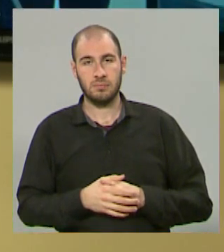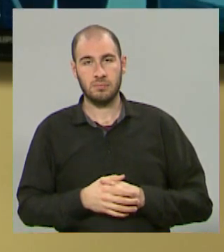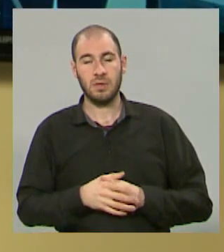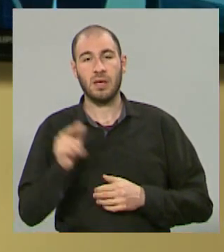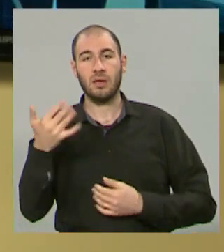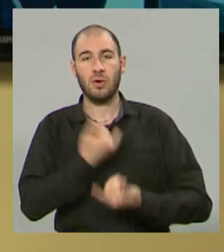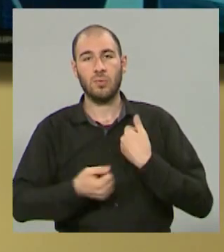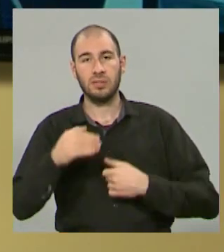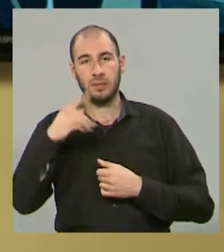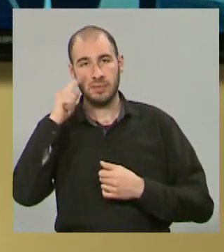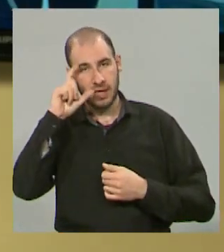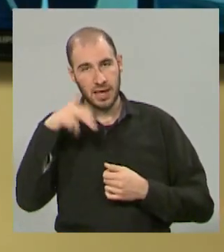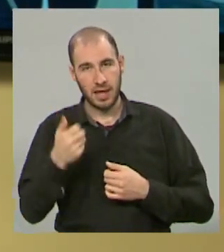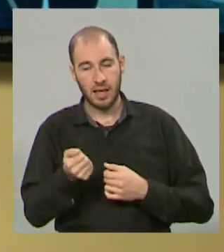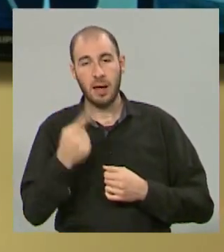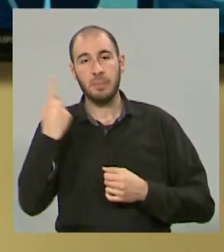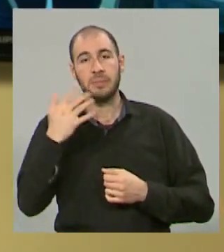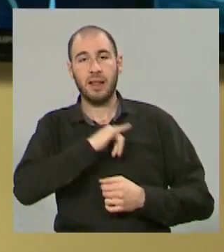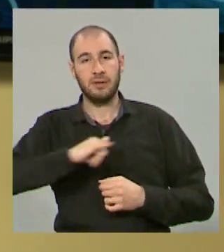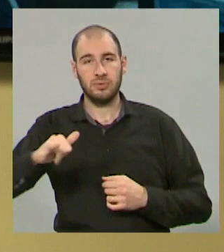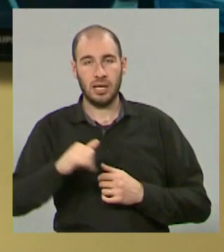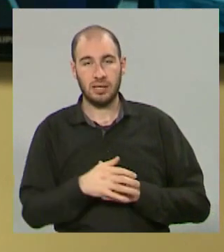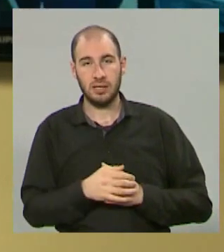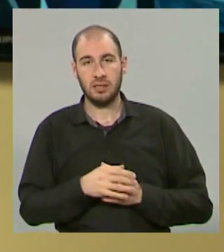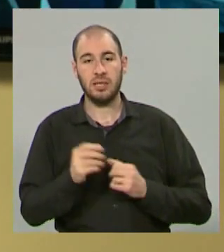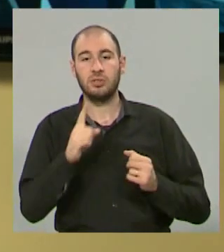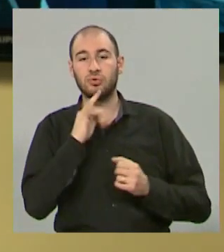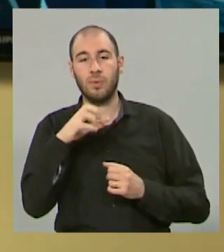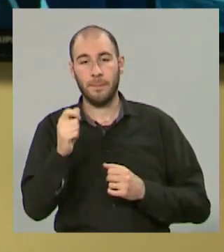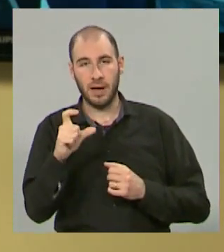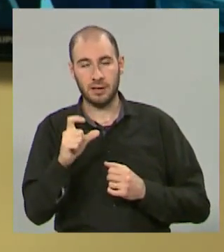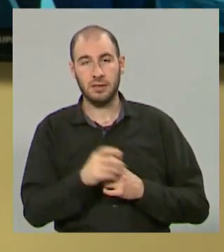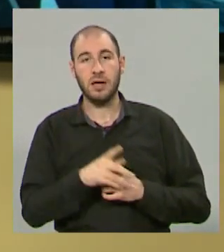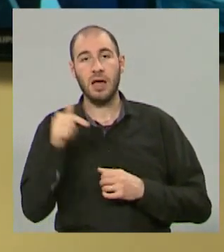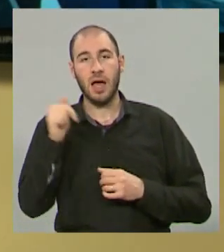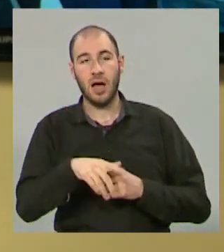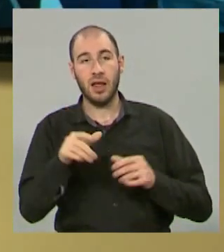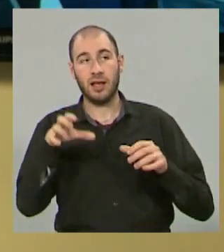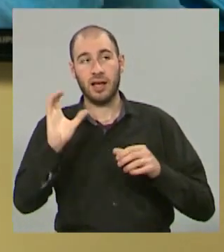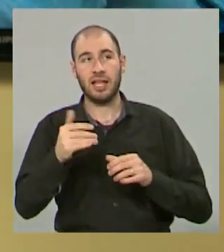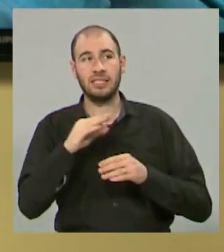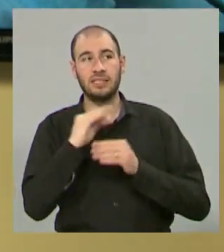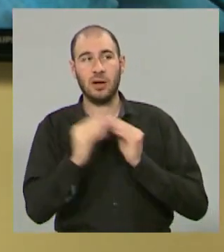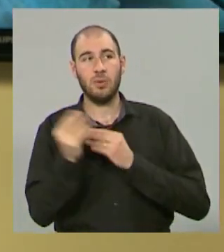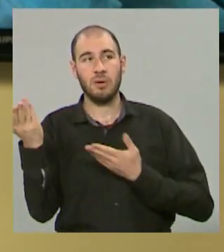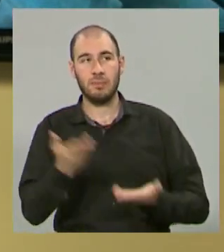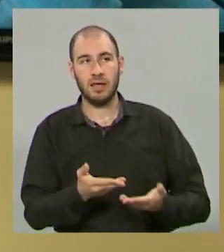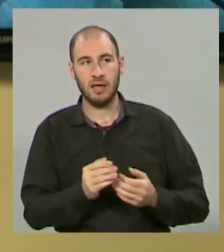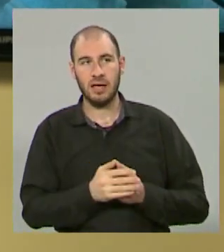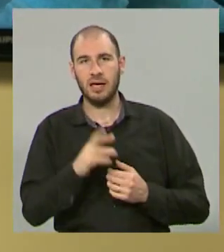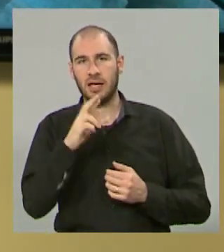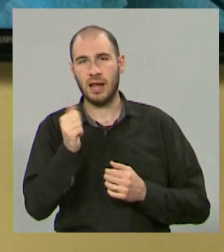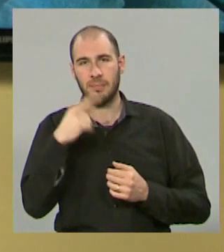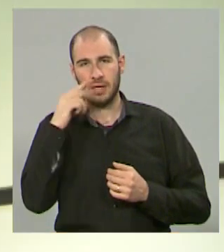Bien, allí pasaba Milena Gómez, la primera denunciante de la Túpac. Y ahora tenemos en el estudio y saludamos y damos la bienvenida a